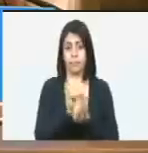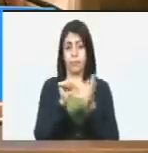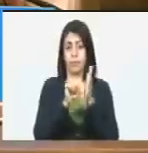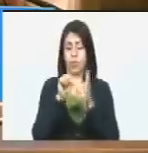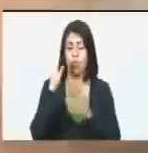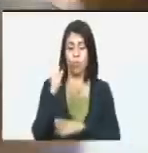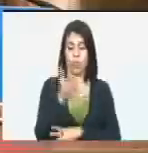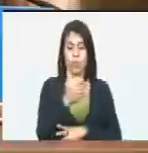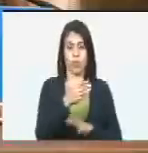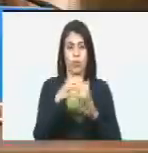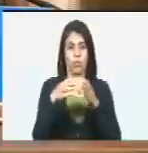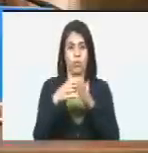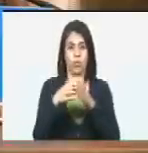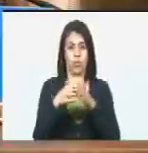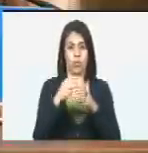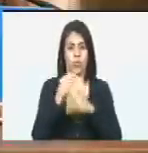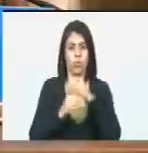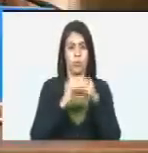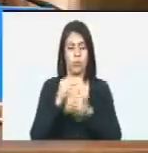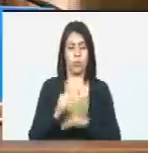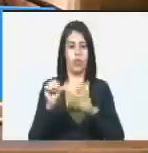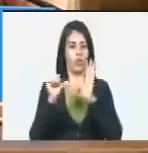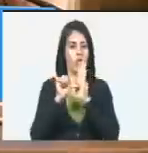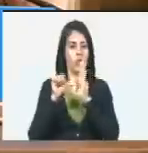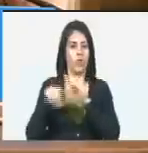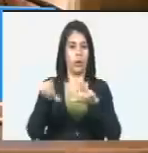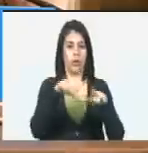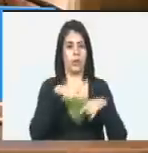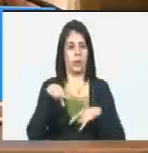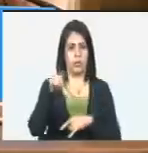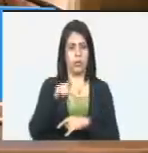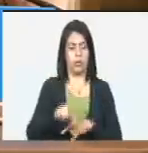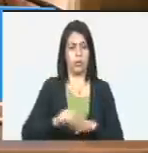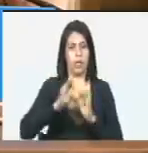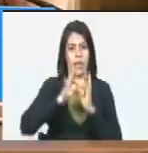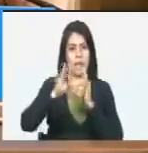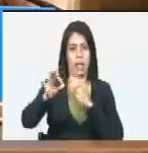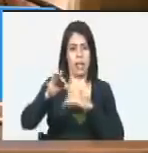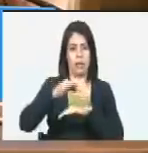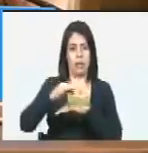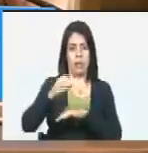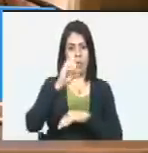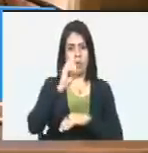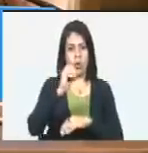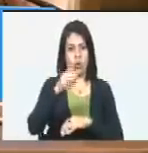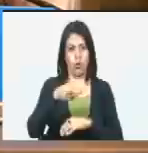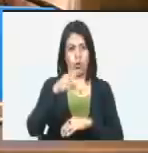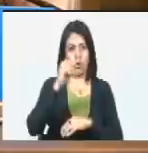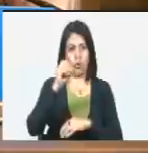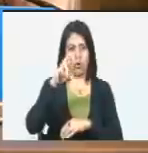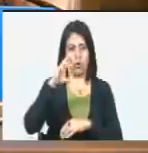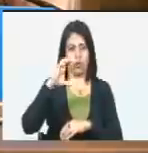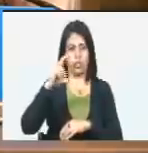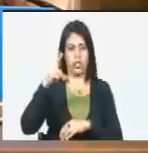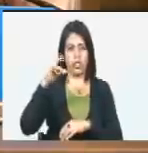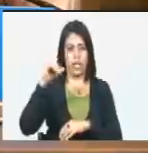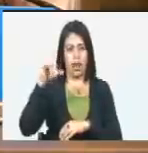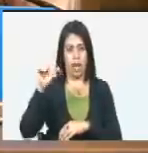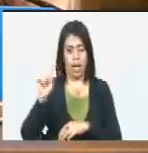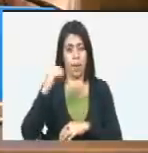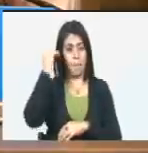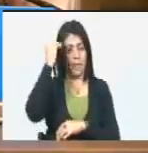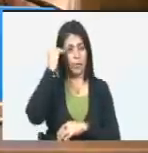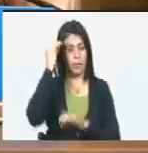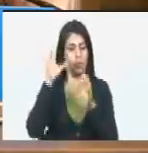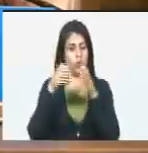factores golpistas en la base militar de la insular isla La Orchila. Considerando que la Brigada de